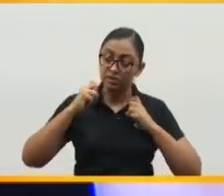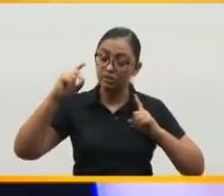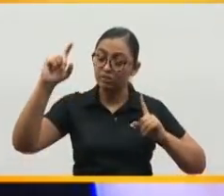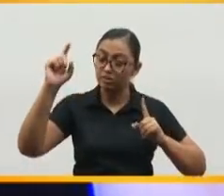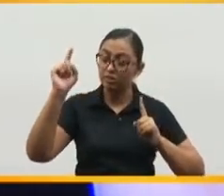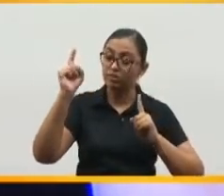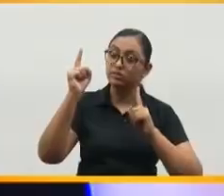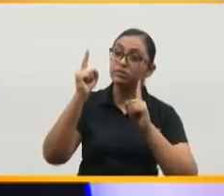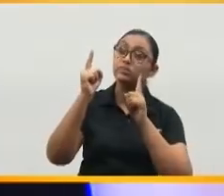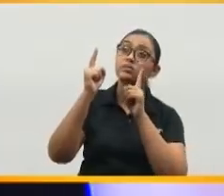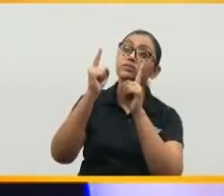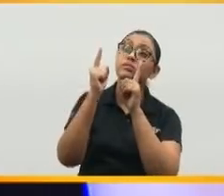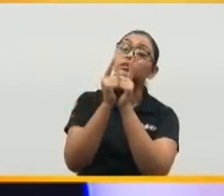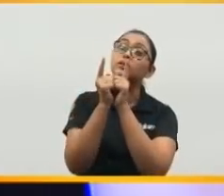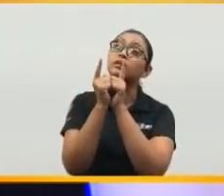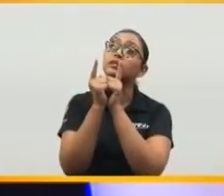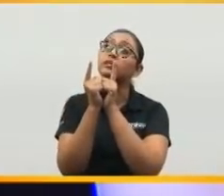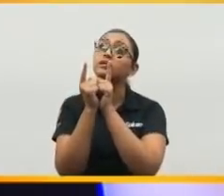quiero